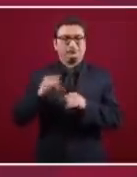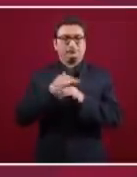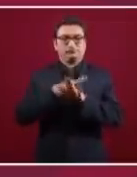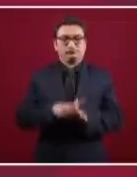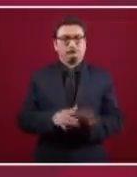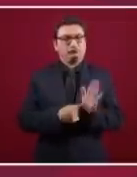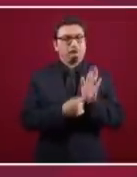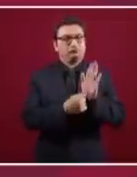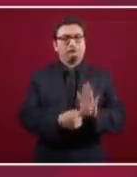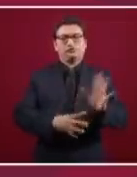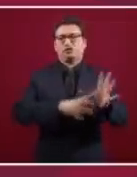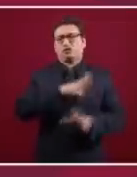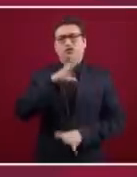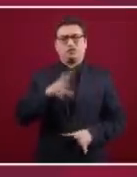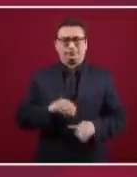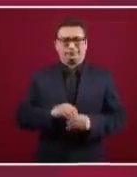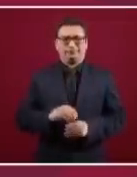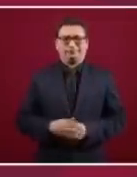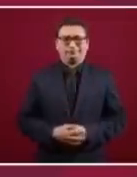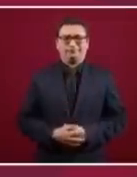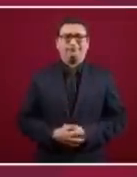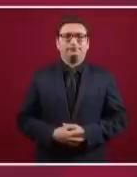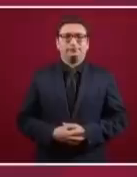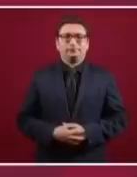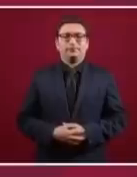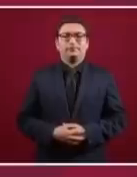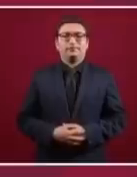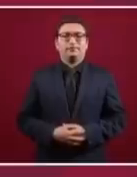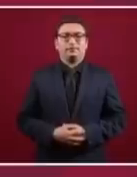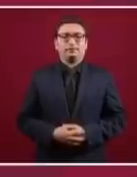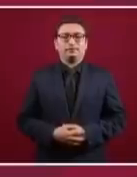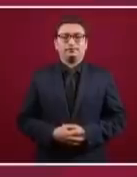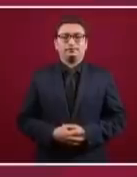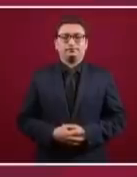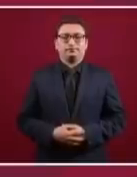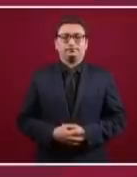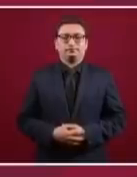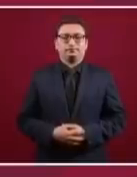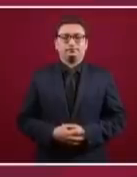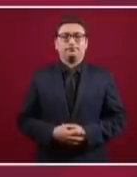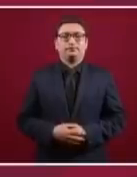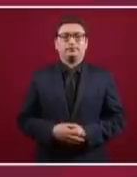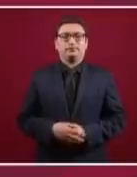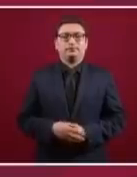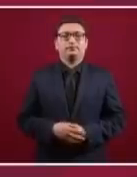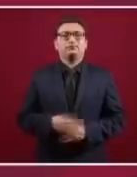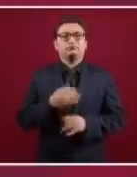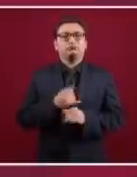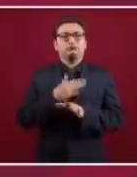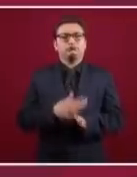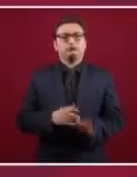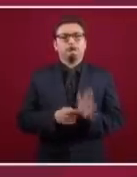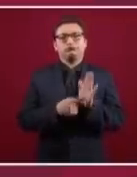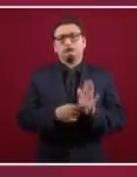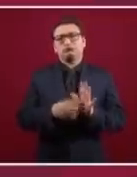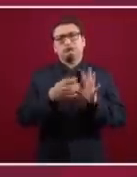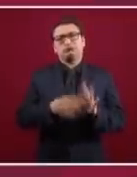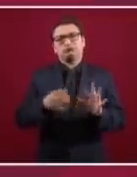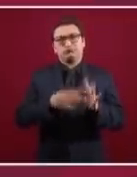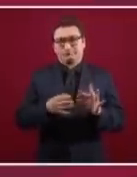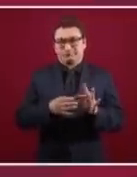amplio se dio a conocer el informe y